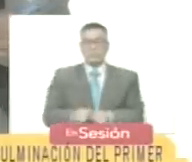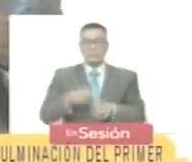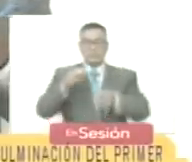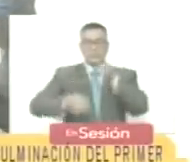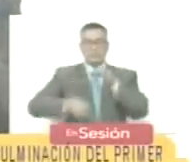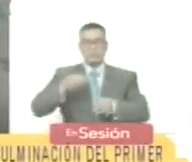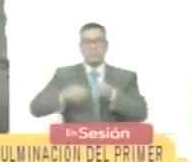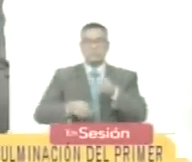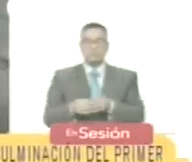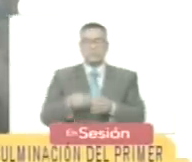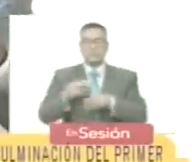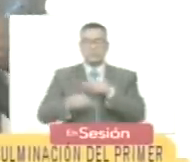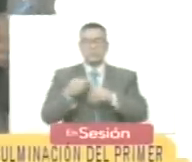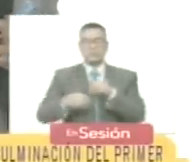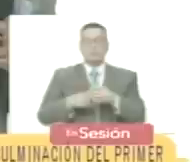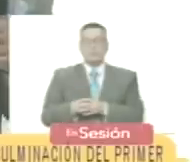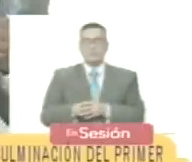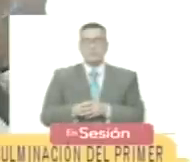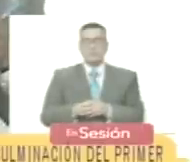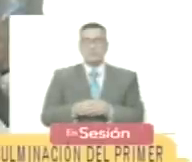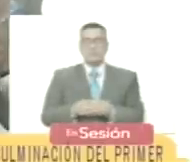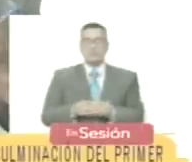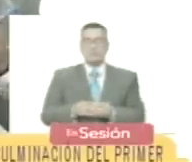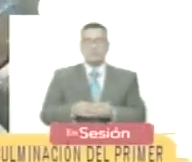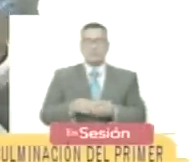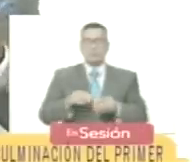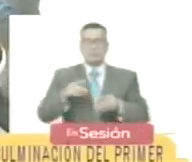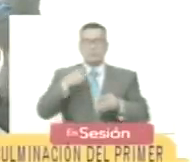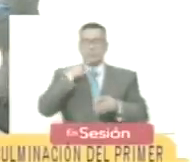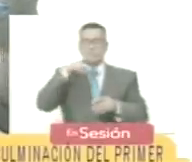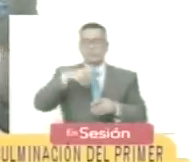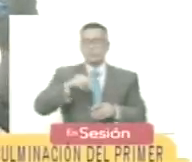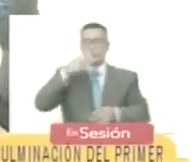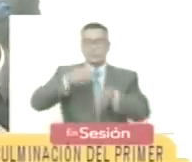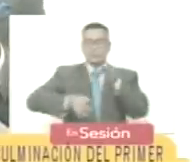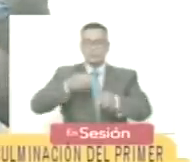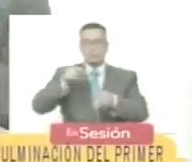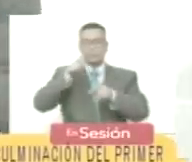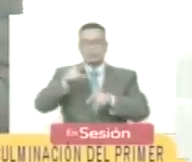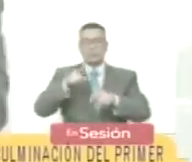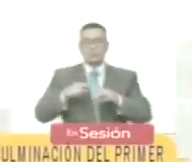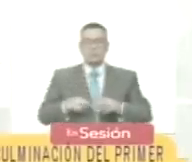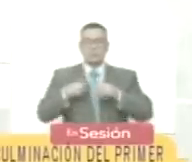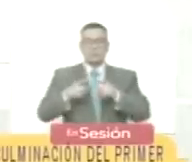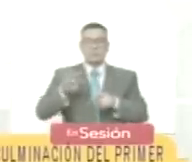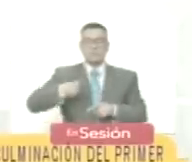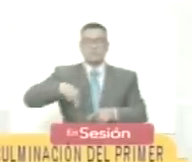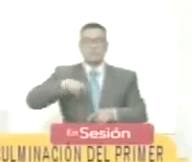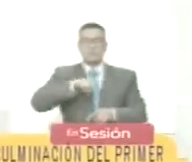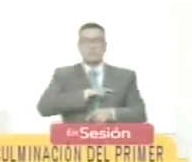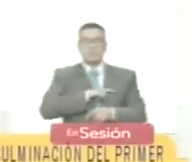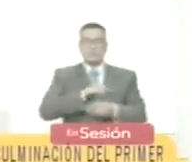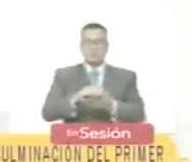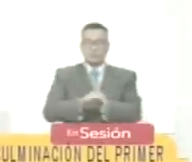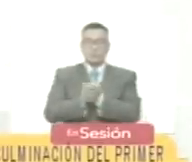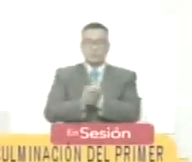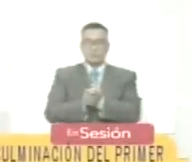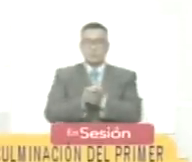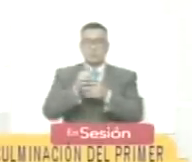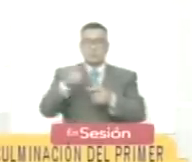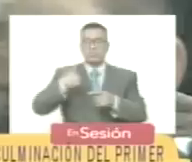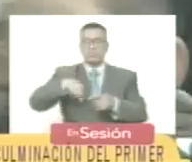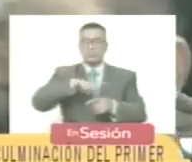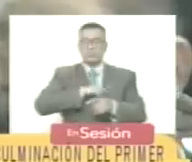judicial basado en la negación de la justicia, en este caso de nuestras compatriotas y de